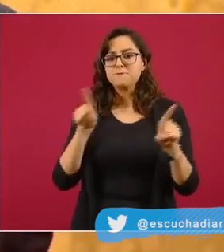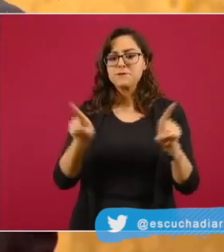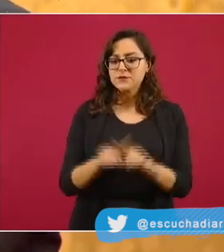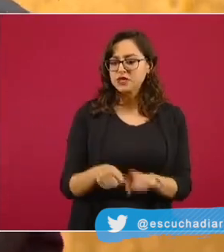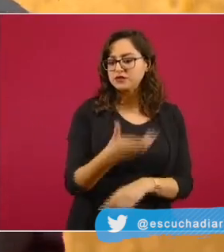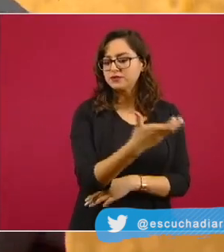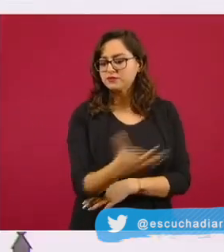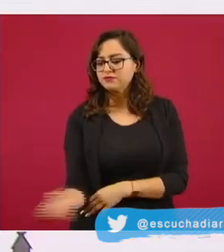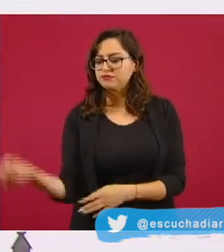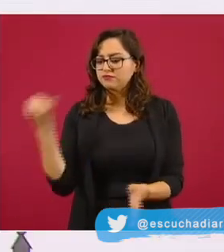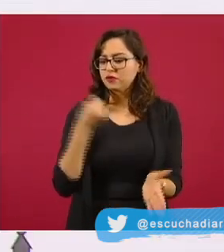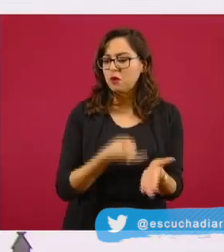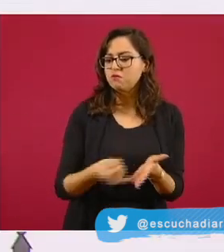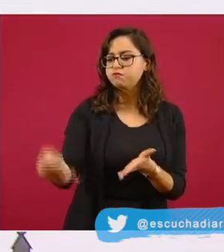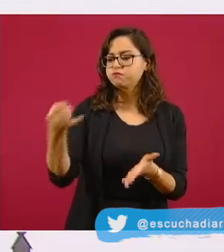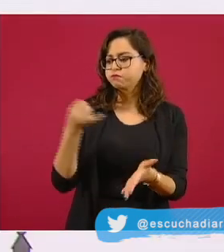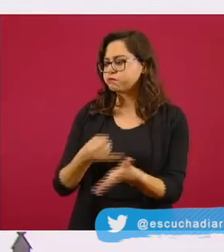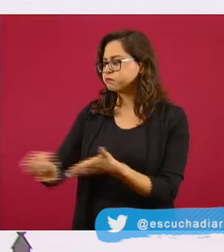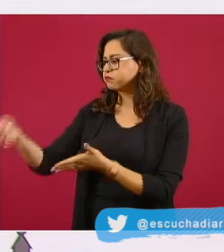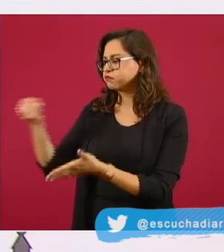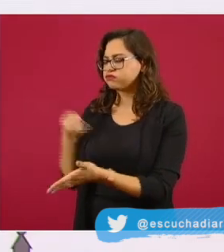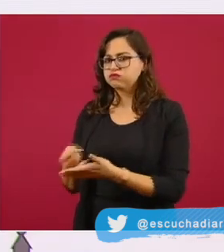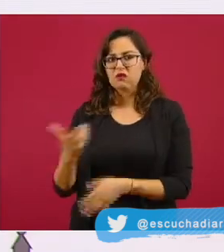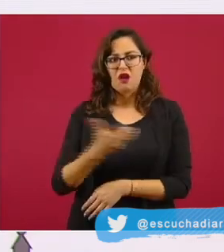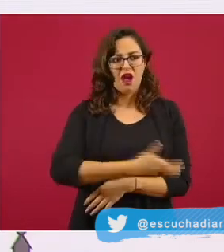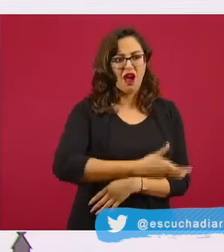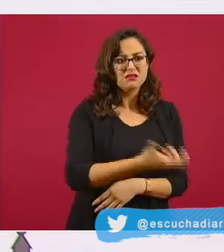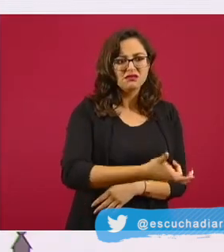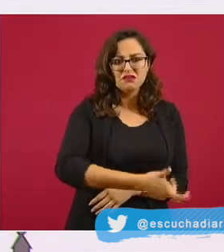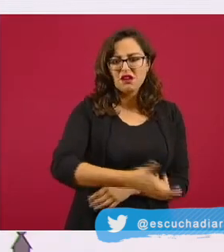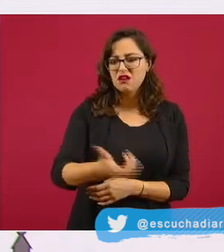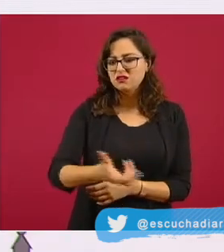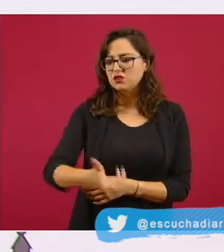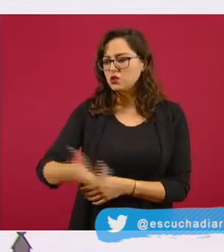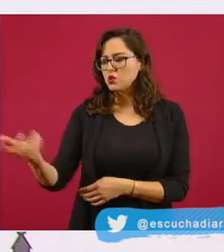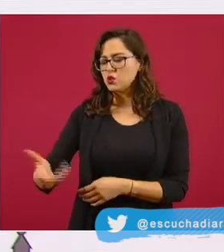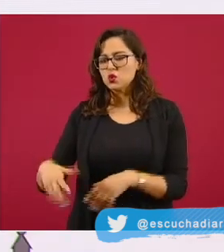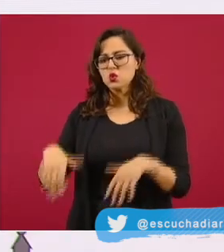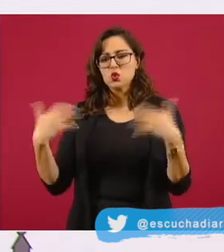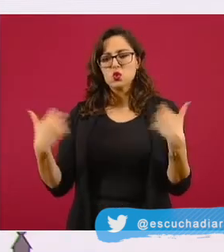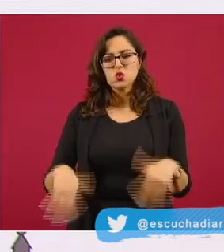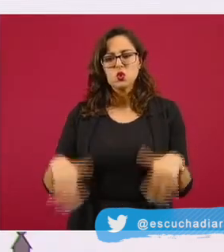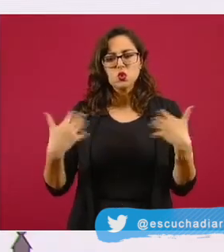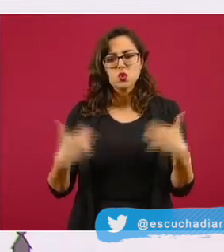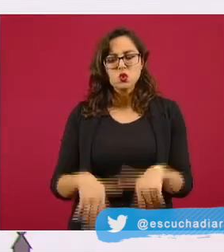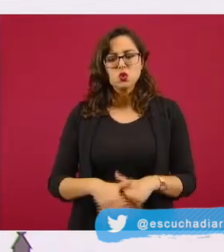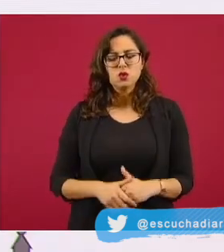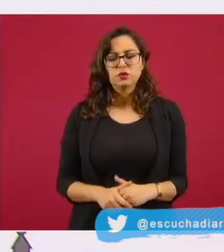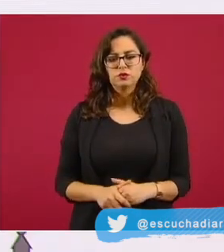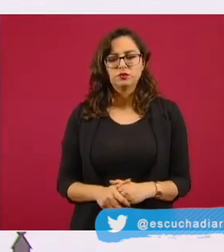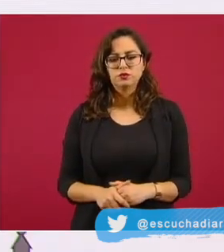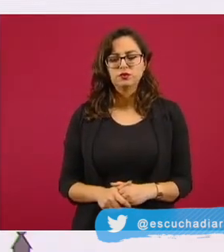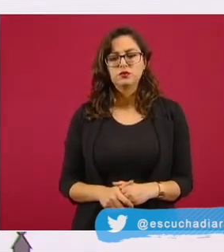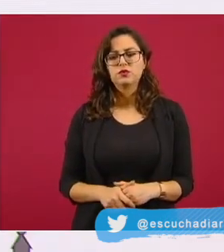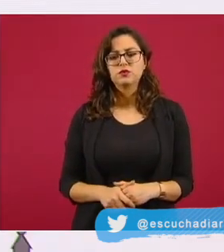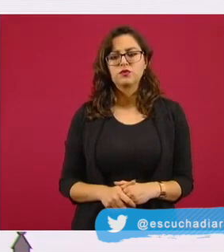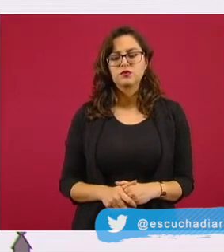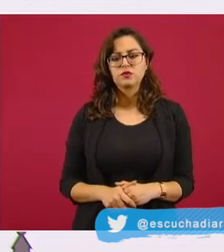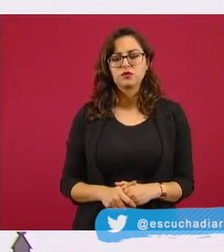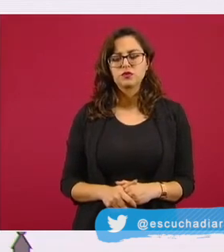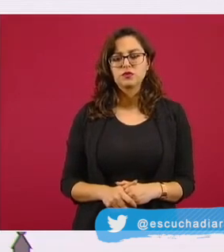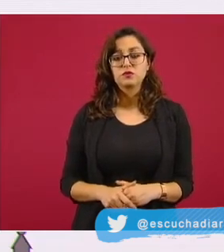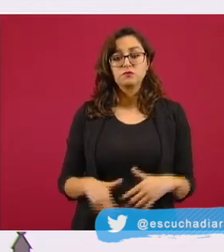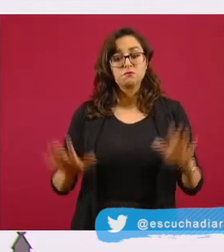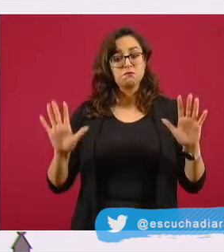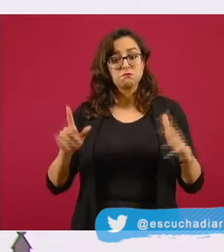viveros millones de árboles para sembrar parcelas comunales, ejidales y pequeñas propiedades.